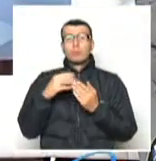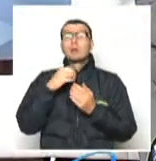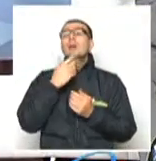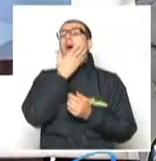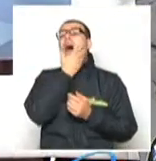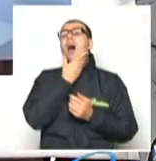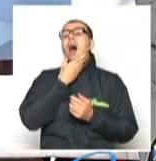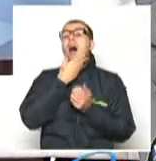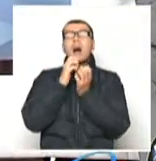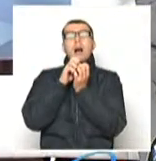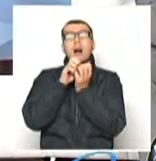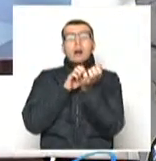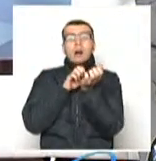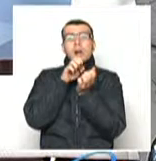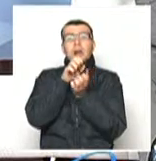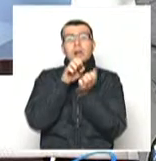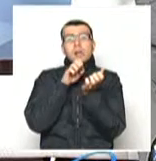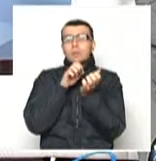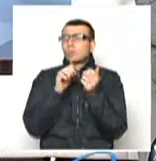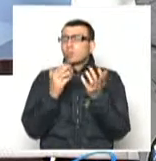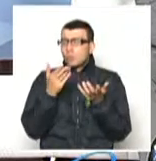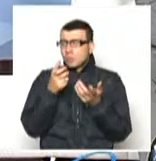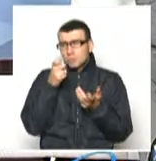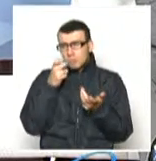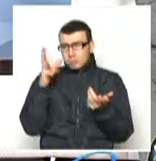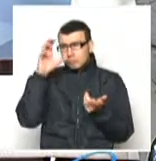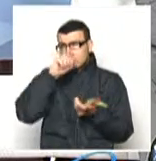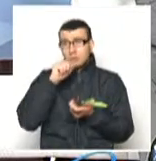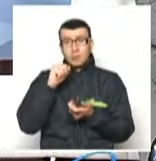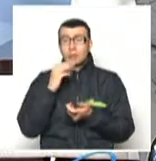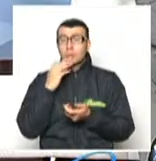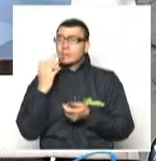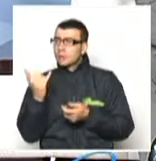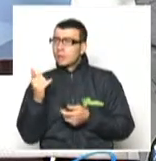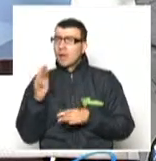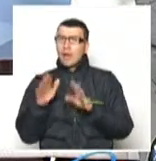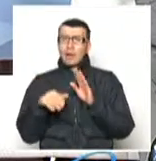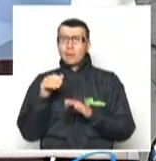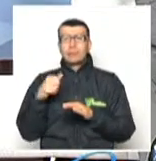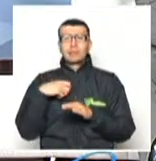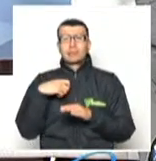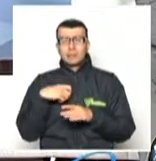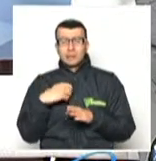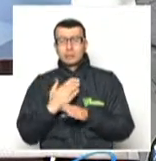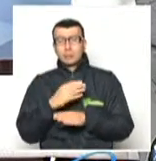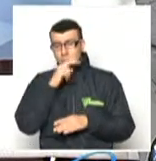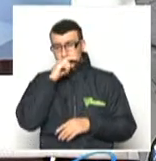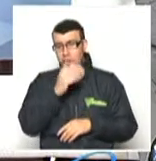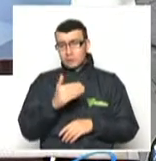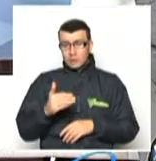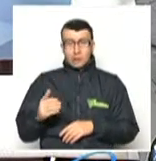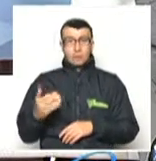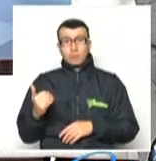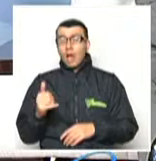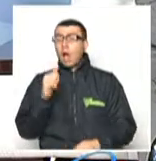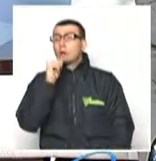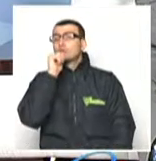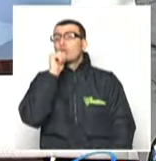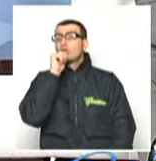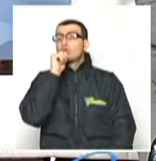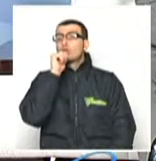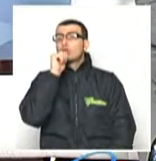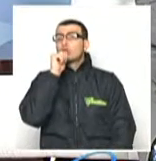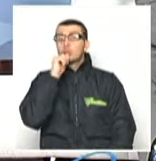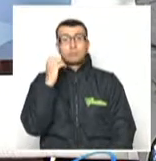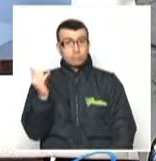muy importante, doctor Santiago González, y tiene que ver con las deformidades adquiridas en los niños por el biberón, por chupar